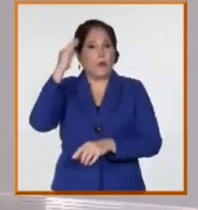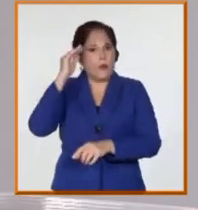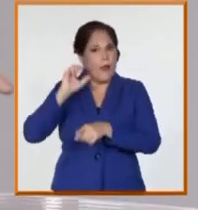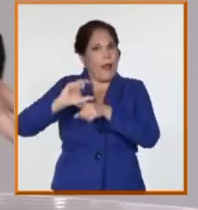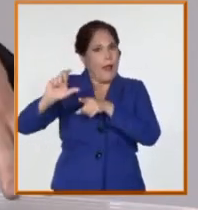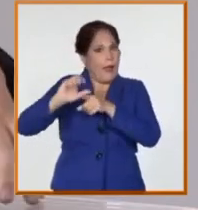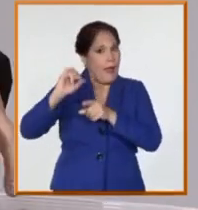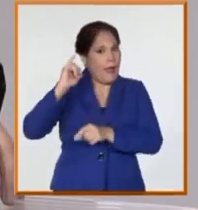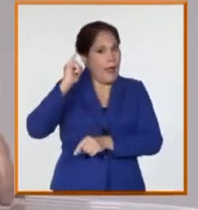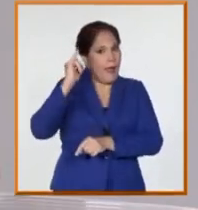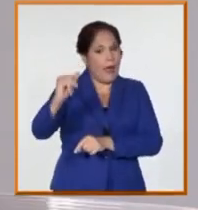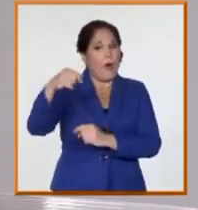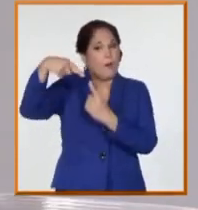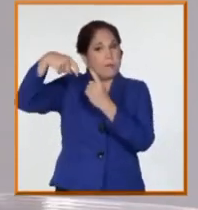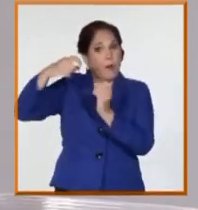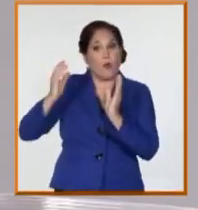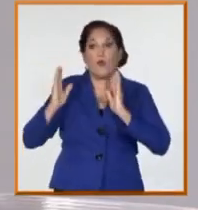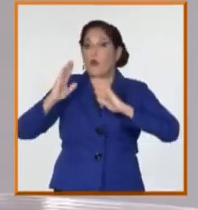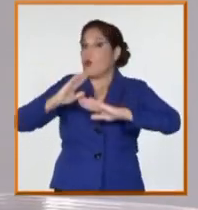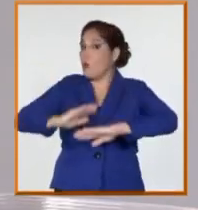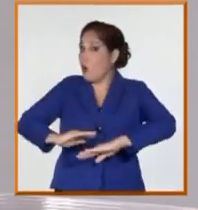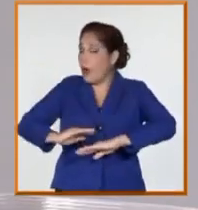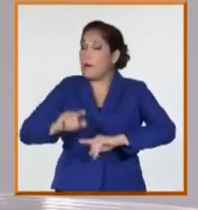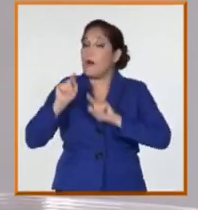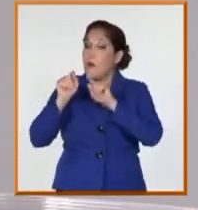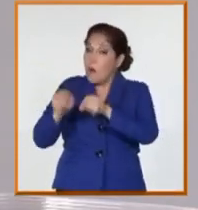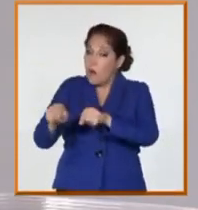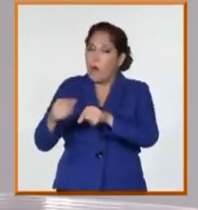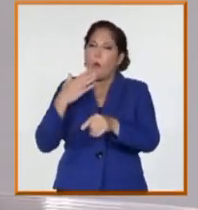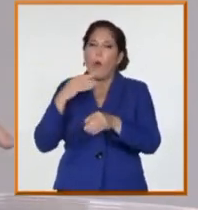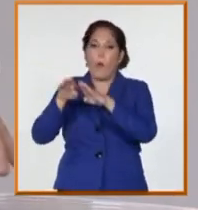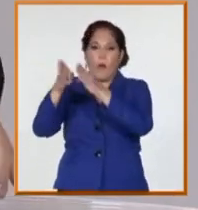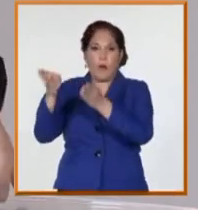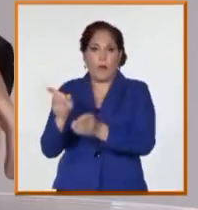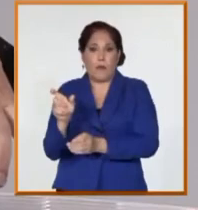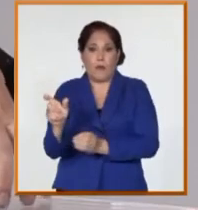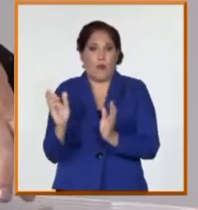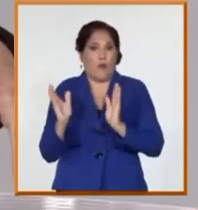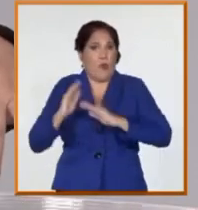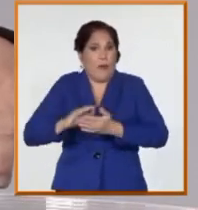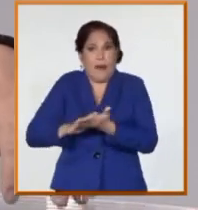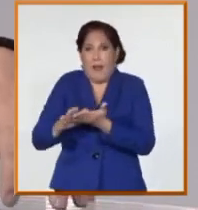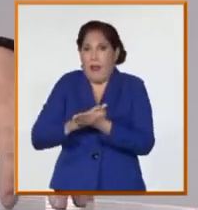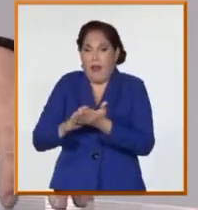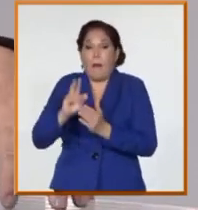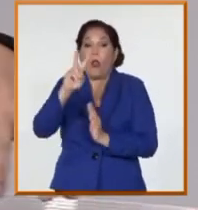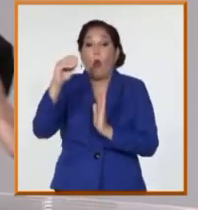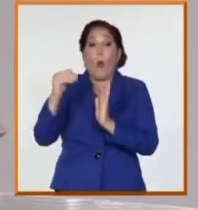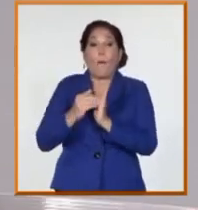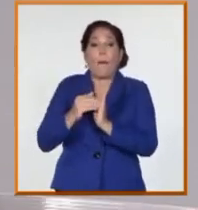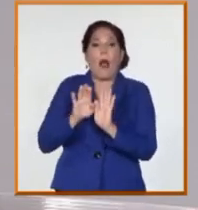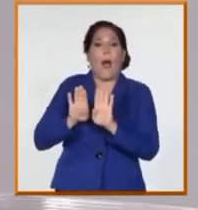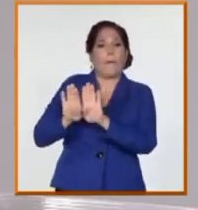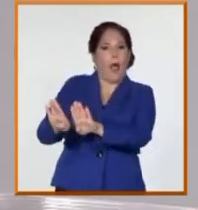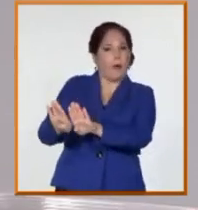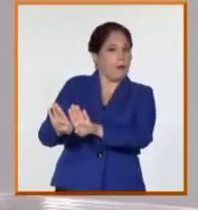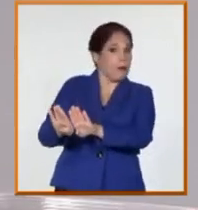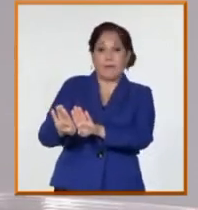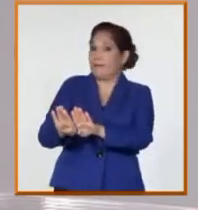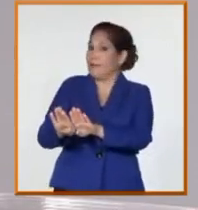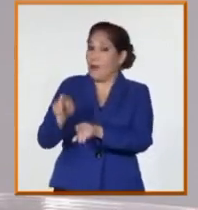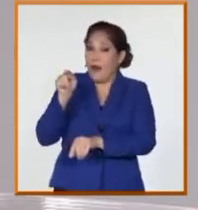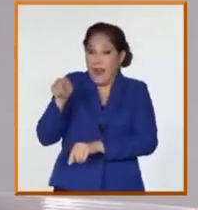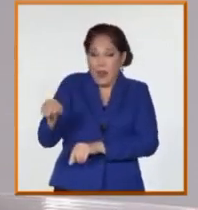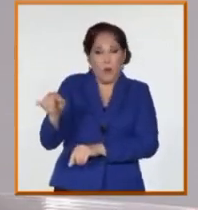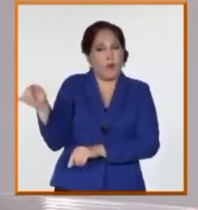no podemos decir de los 19.110 trabajadores de la industria pesquera vamos a dejar dos mil ciento dos sin que